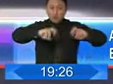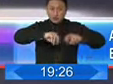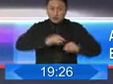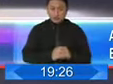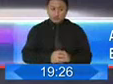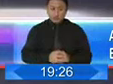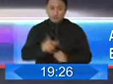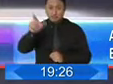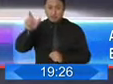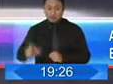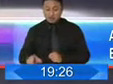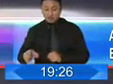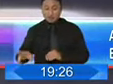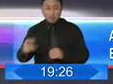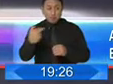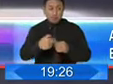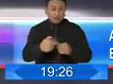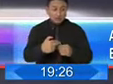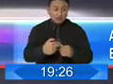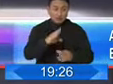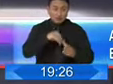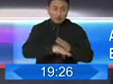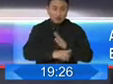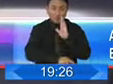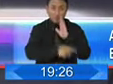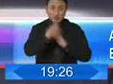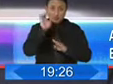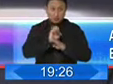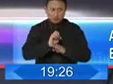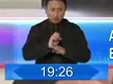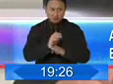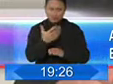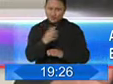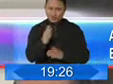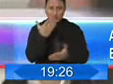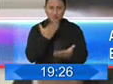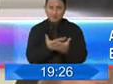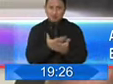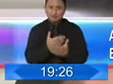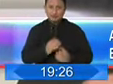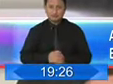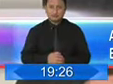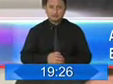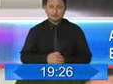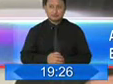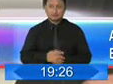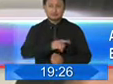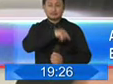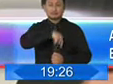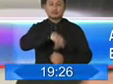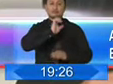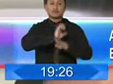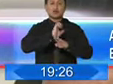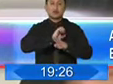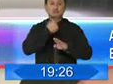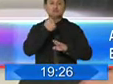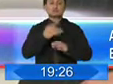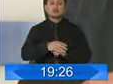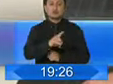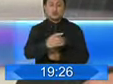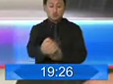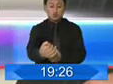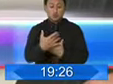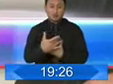en los presuntos delitos cometidos al interior de Petroecuador. Si la UAF de Ecuador menciona en su